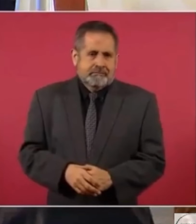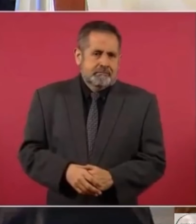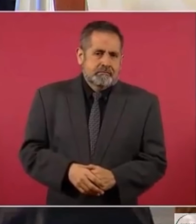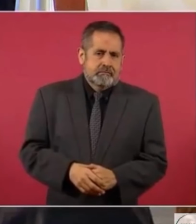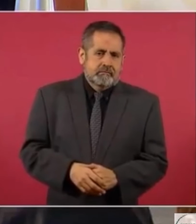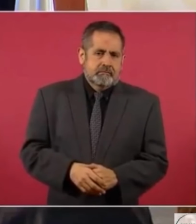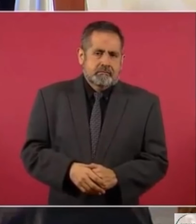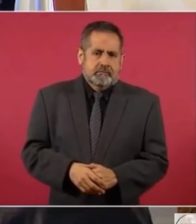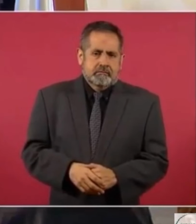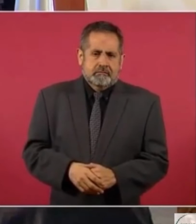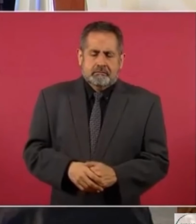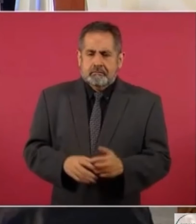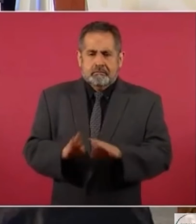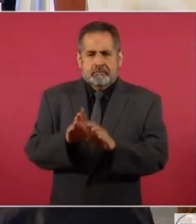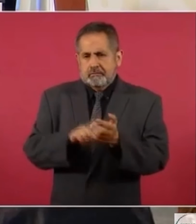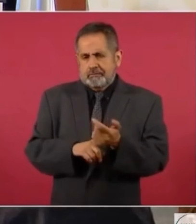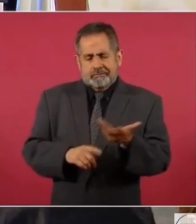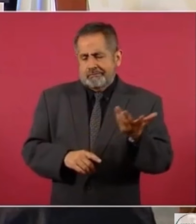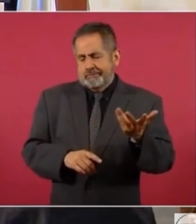en radical. Este